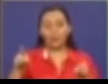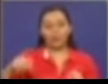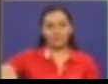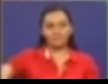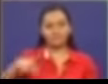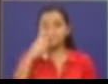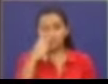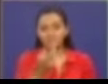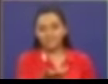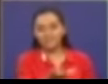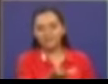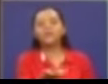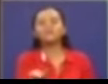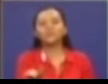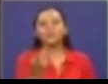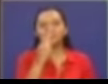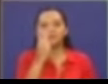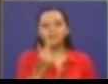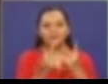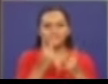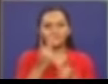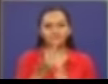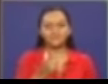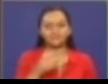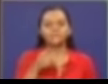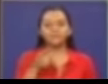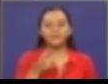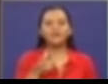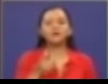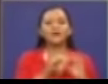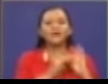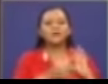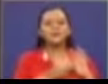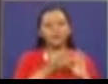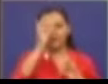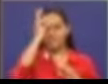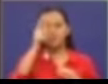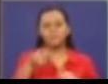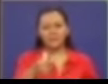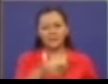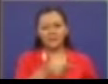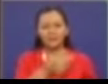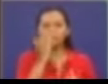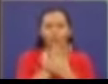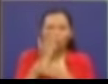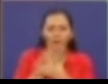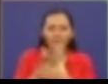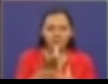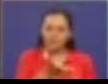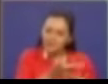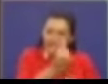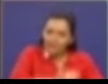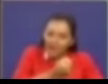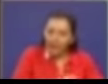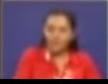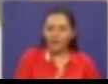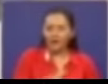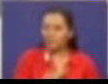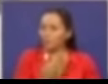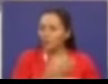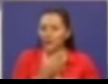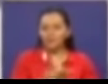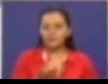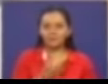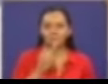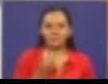pega. ¿Dónde es que me, en la visita al hospital de Calderón, dónde es que me mandó? Y mire cómo se pone a molestar en vez de trabajar. Ya, quiere